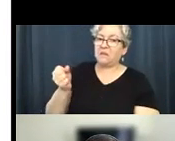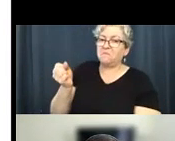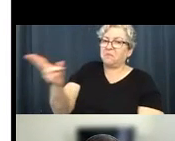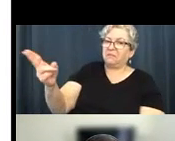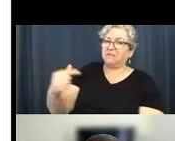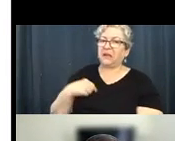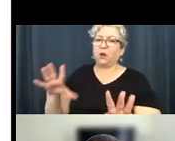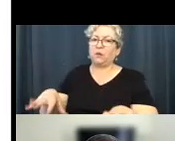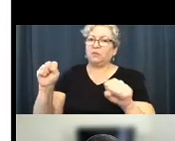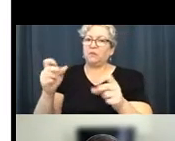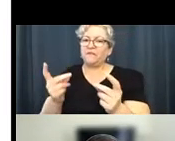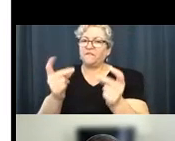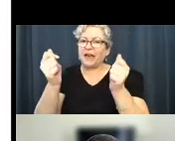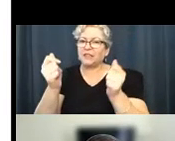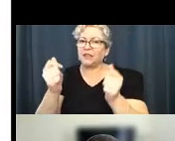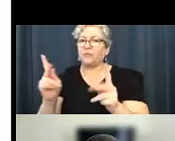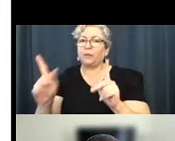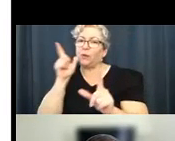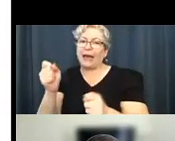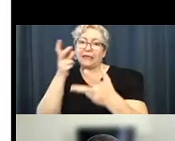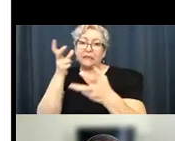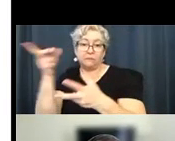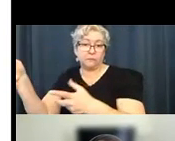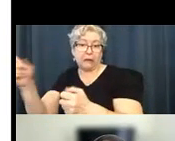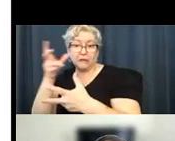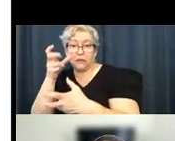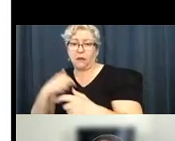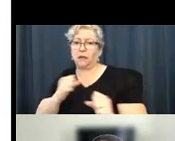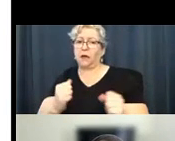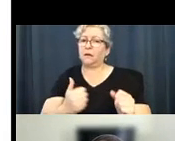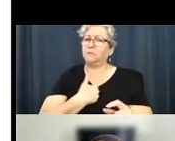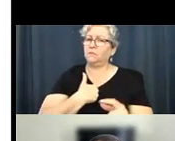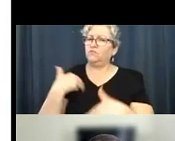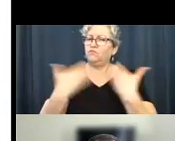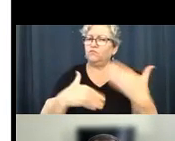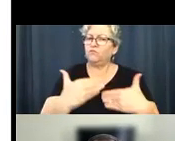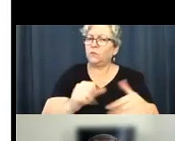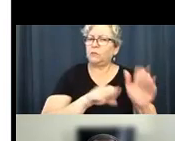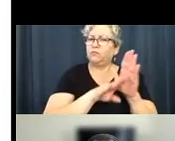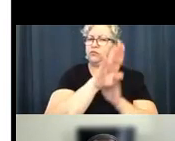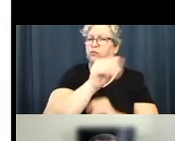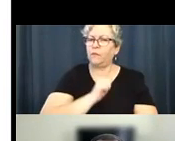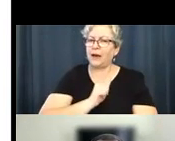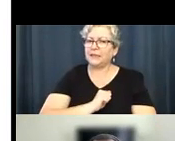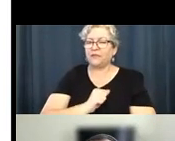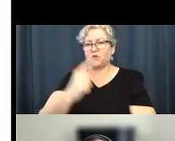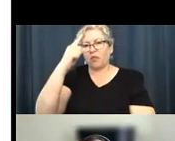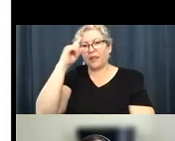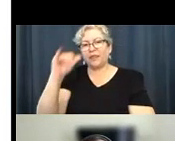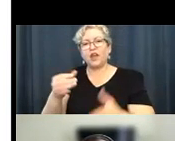Pero si yo tengo las herramientas correctas, hay veces que yo lo puedo hacer hasta más rápido que mis colegas. Entonces, de eso es lo que se